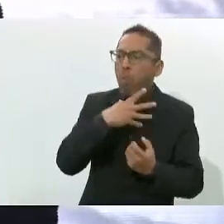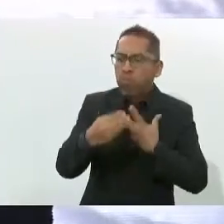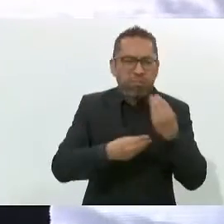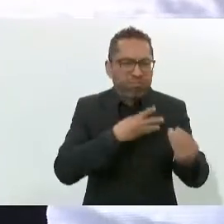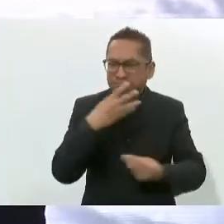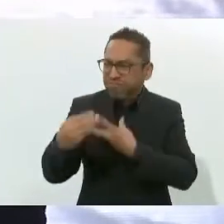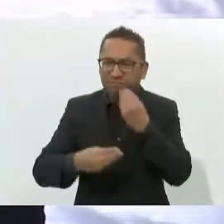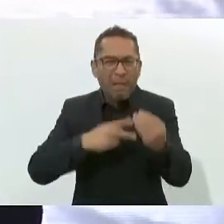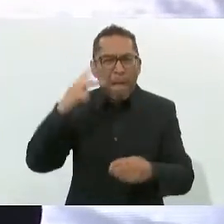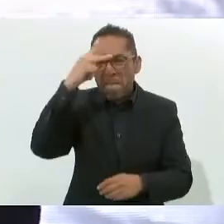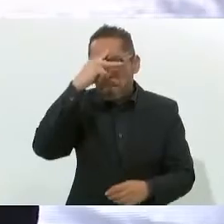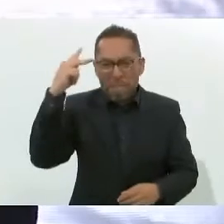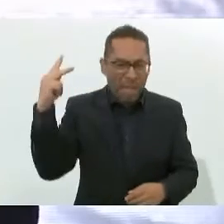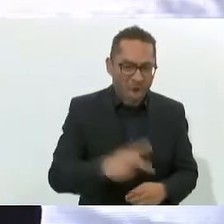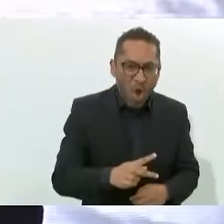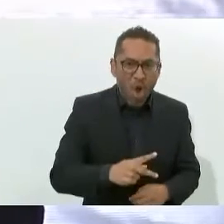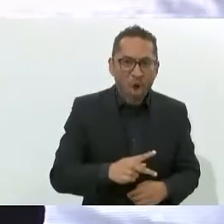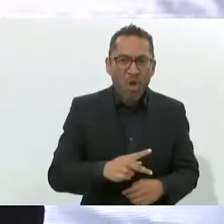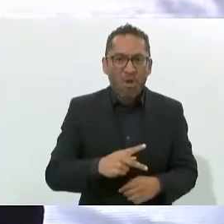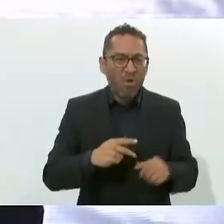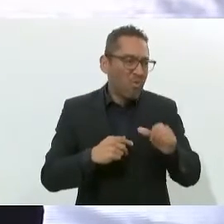es peor que la malaria.